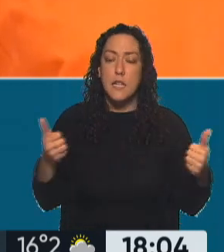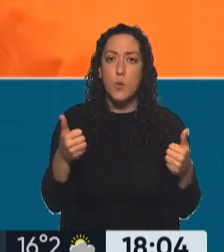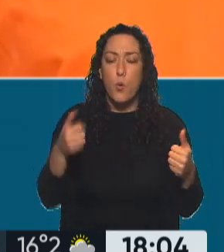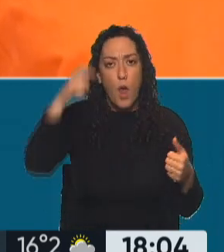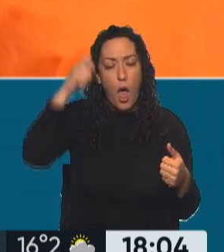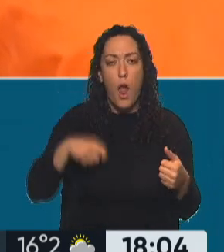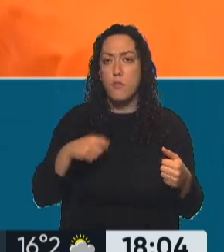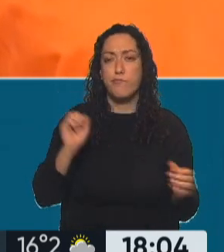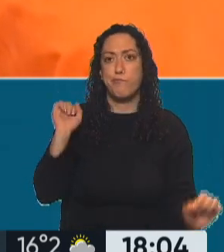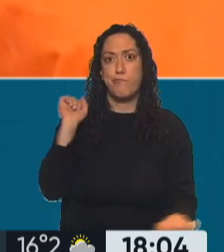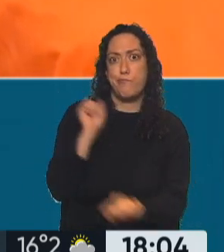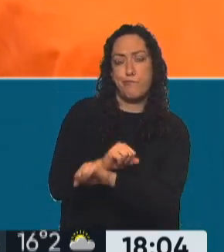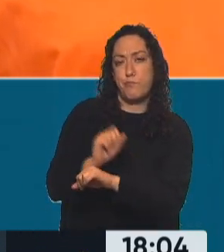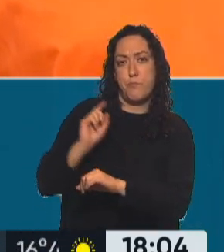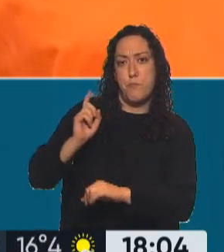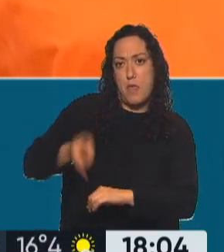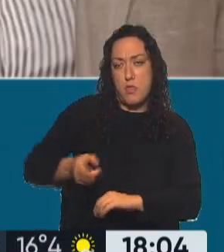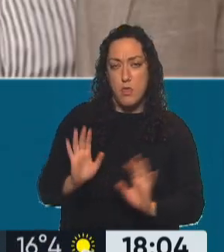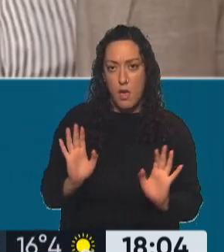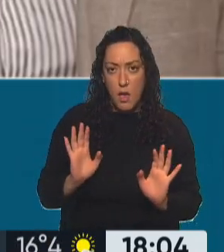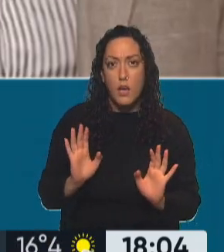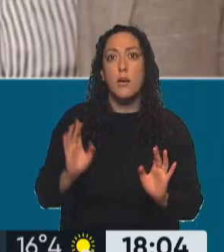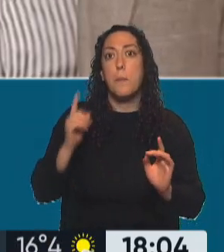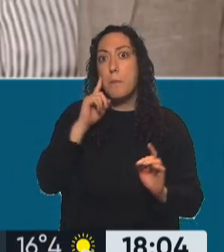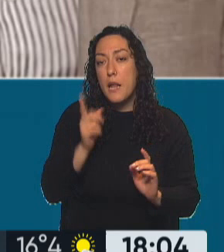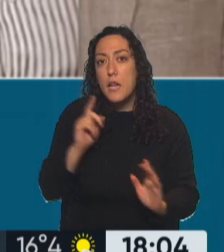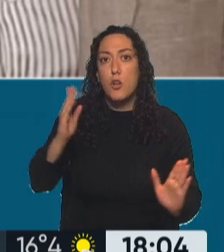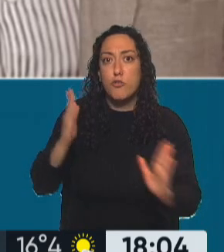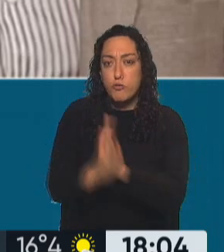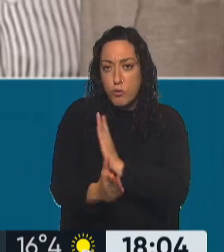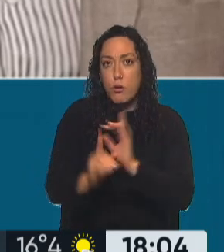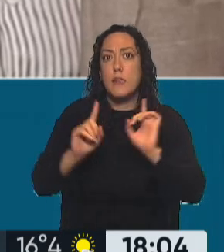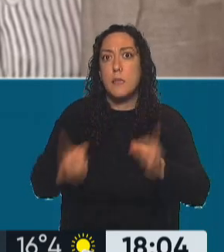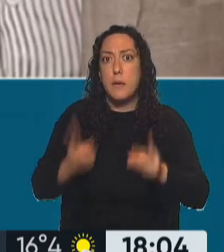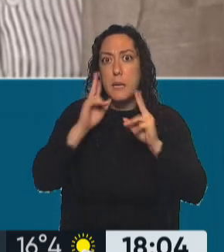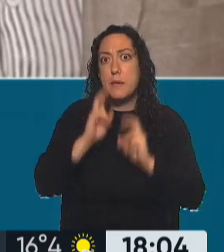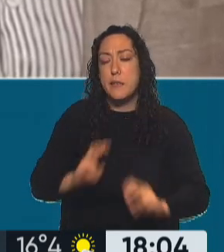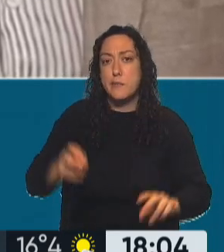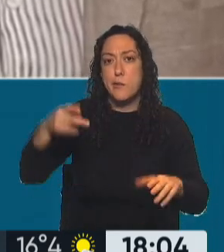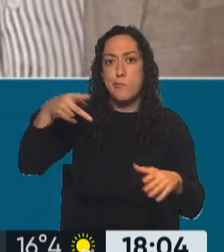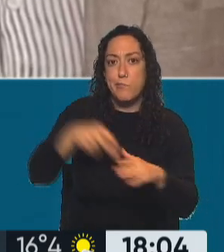gravedad del delito y el riesgo de fuga y además entorpecimiento de la investigación.